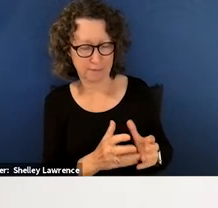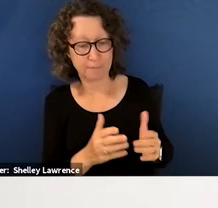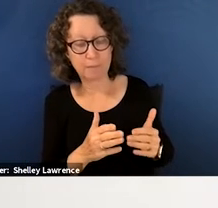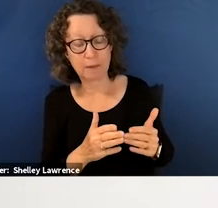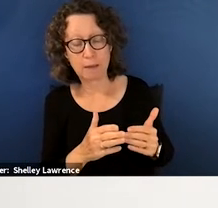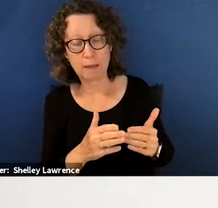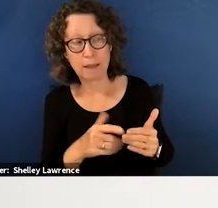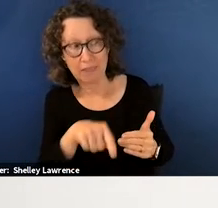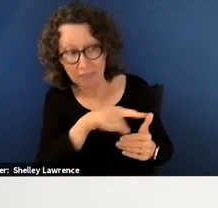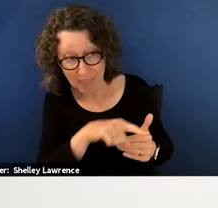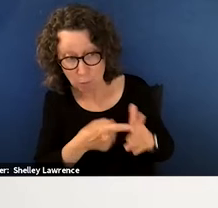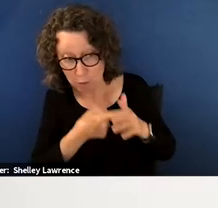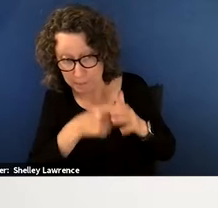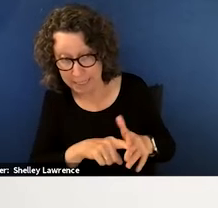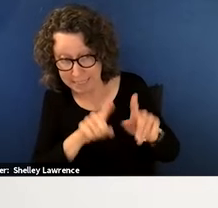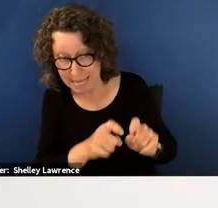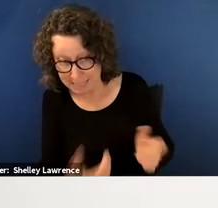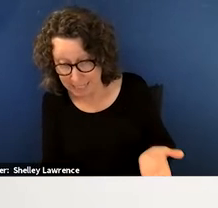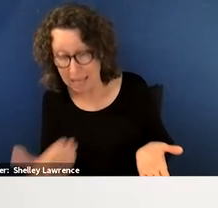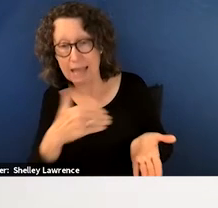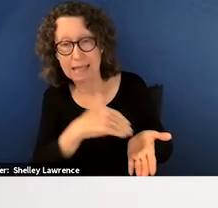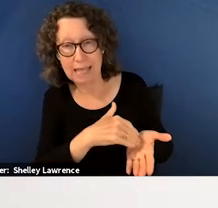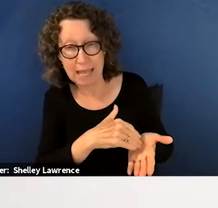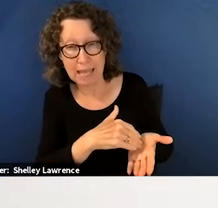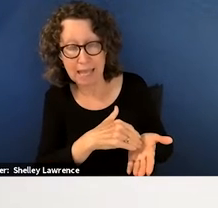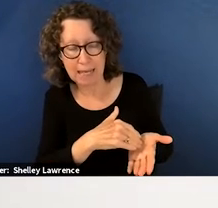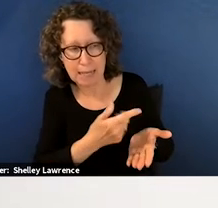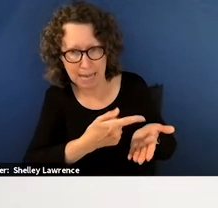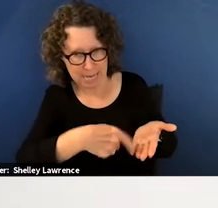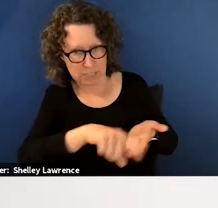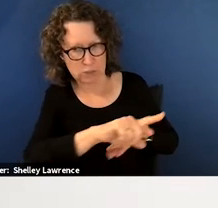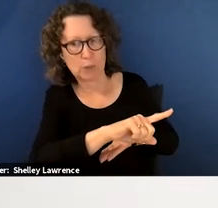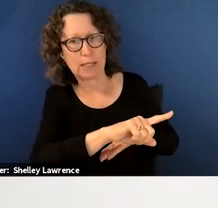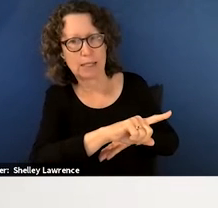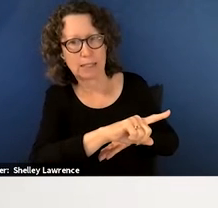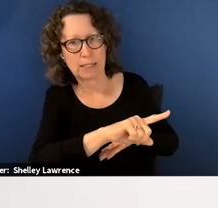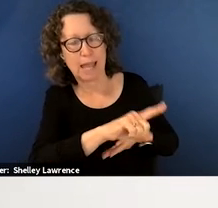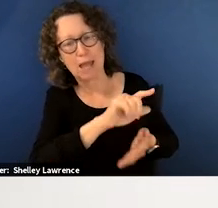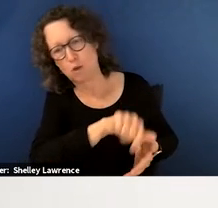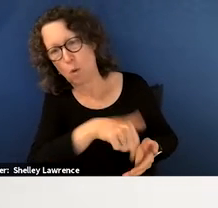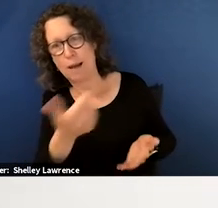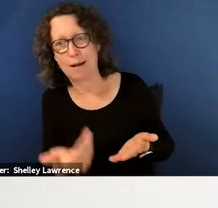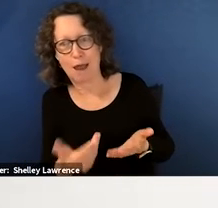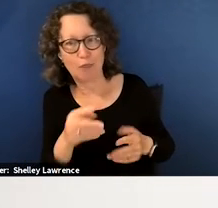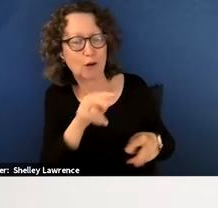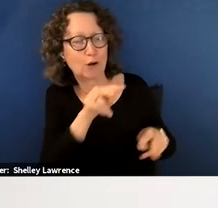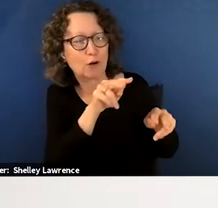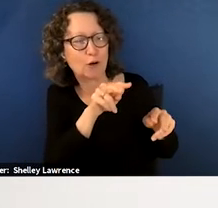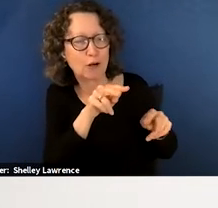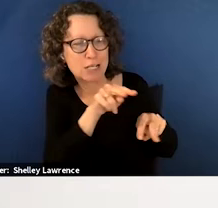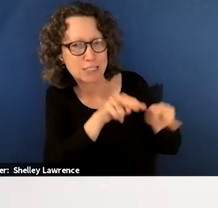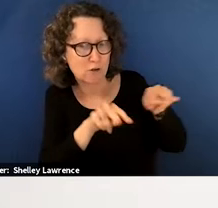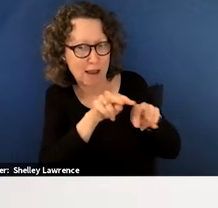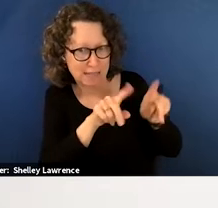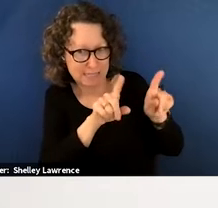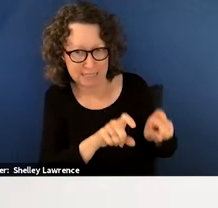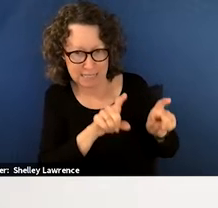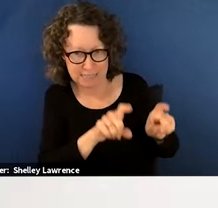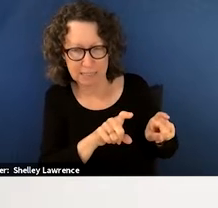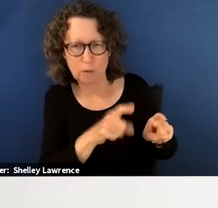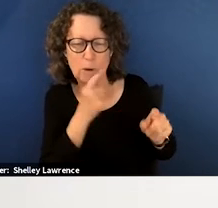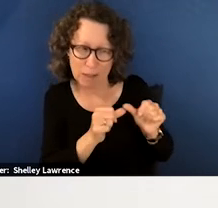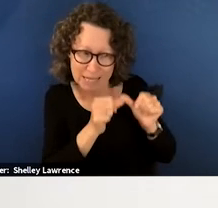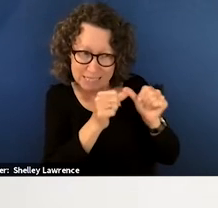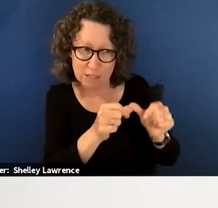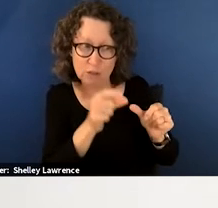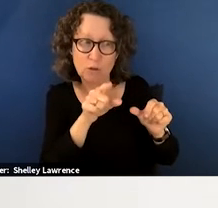Número de alumnos de primaria y les vamos a hacer la prueba nuevamente la próxima semana. Les vamos a hacer esas pruebas